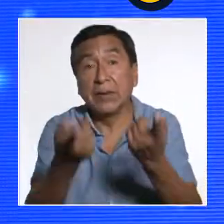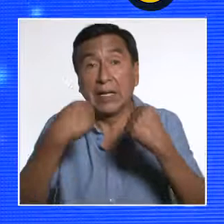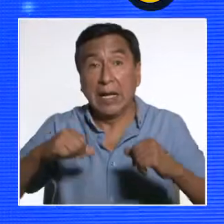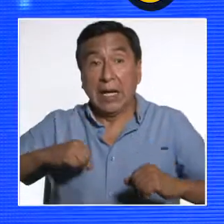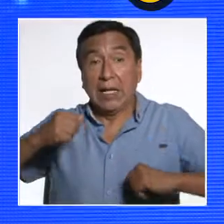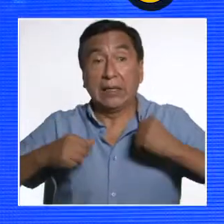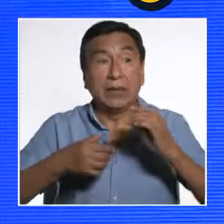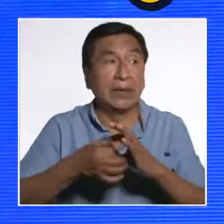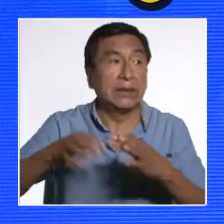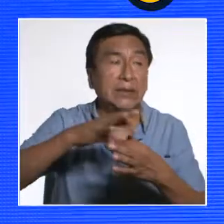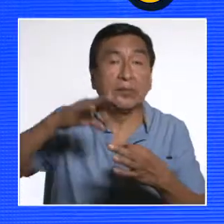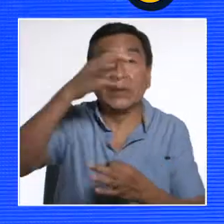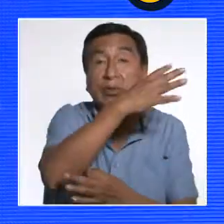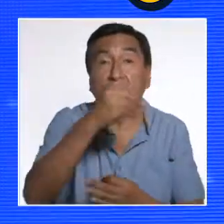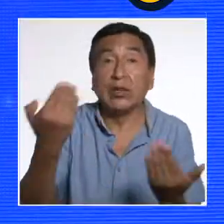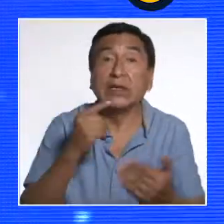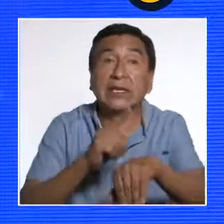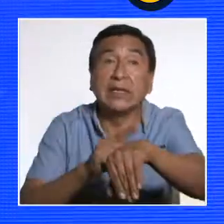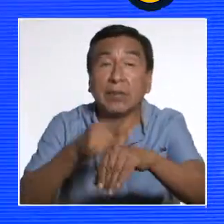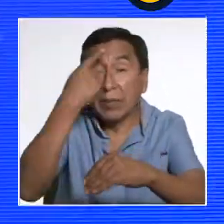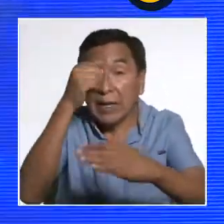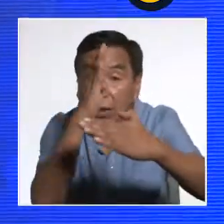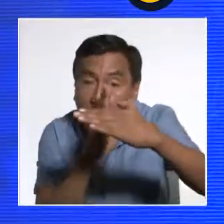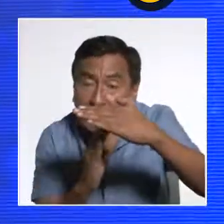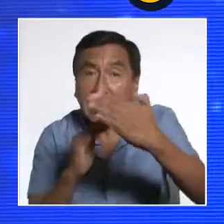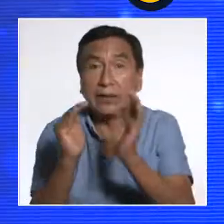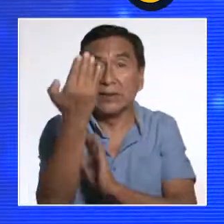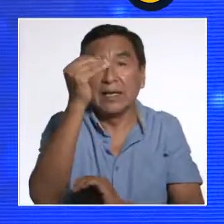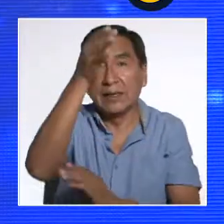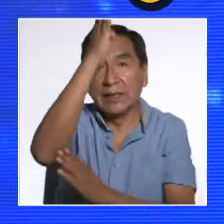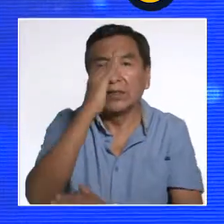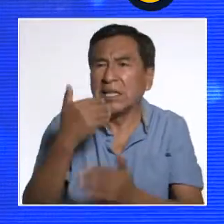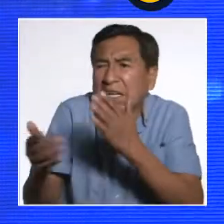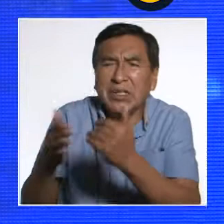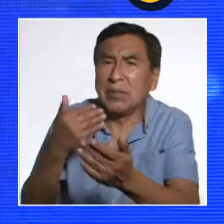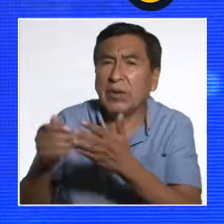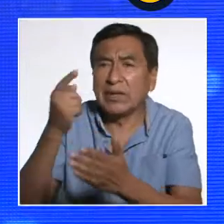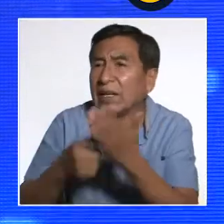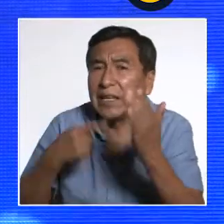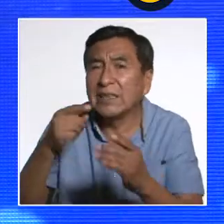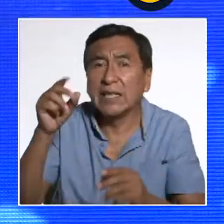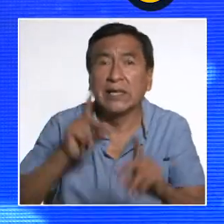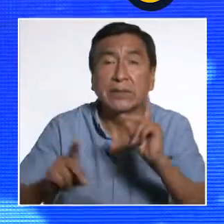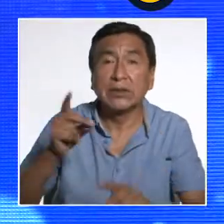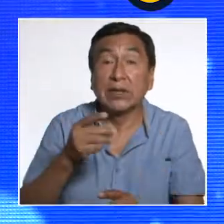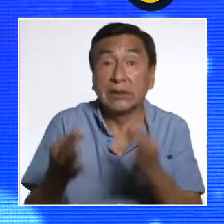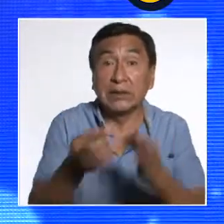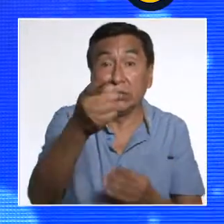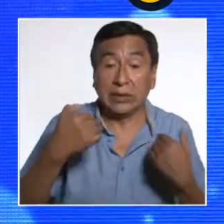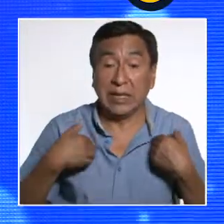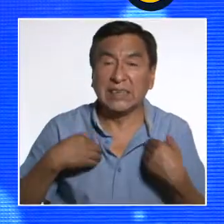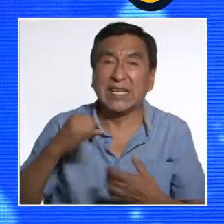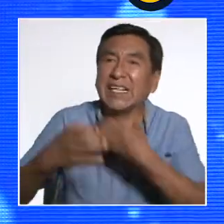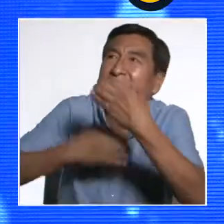espíritu. Y hoy es el tiempo para humillarnos delante de Dios. Y que no te importa qué diga la gente. Si tú tienes que